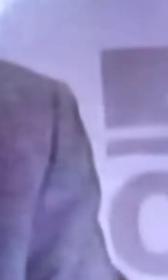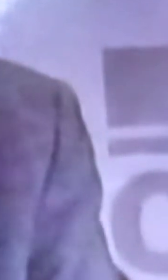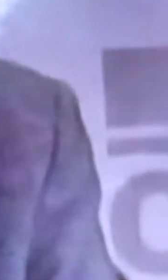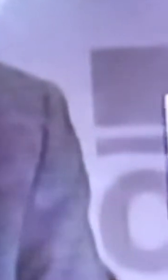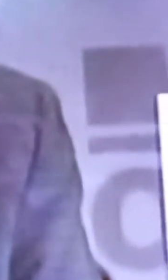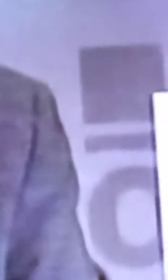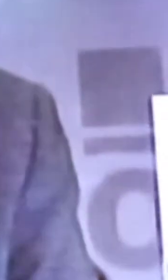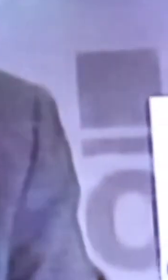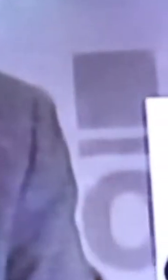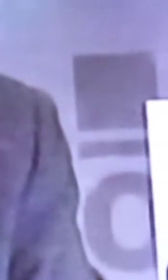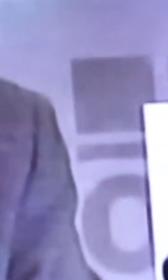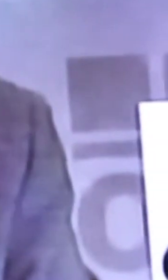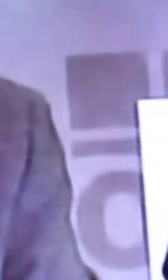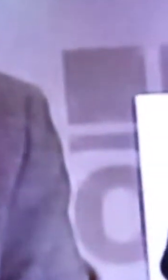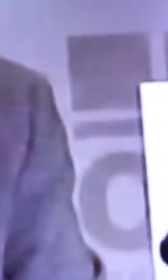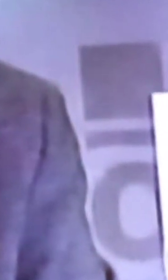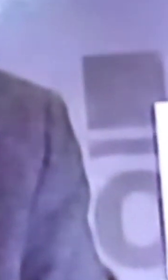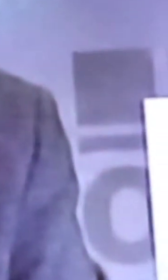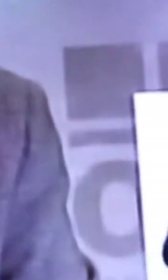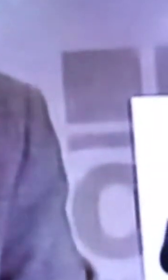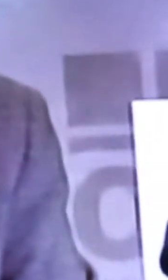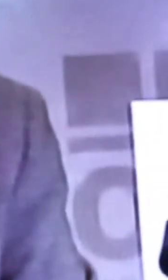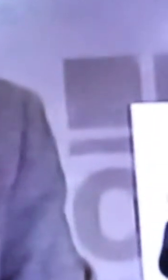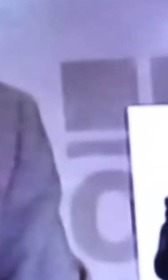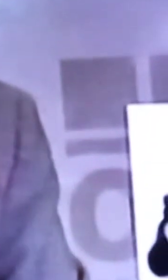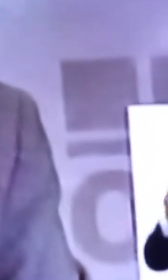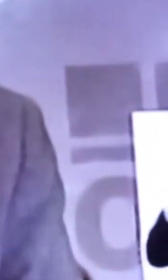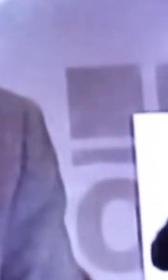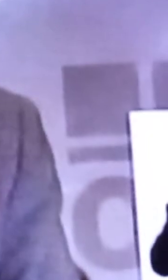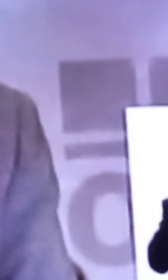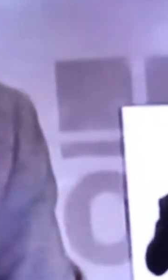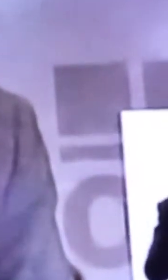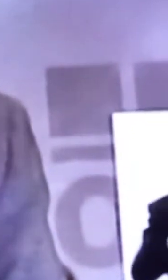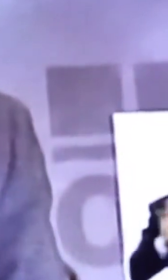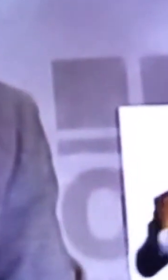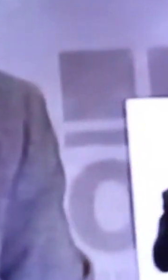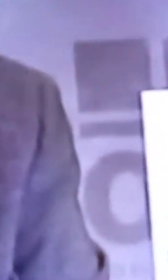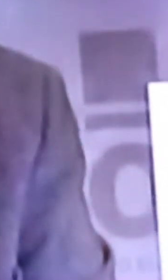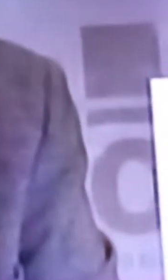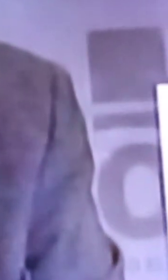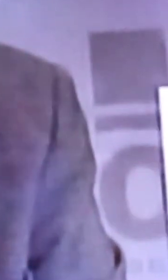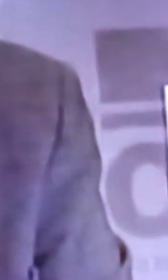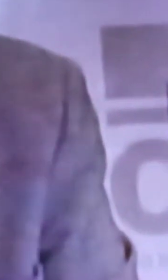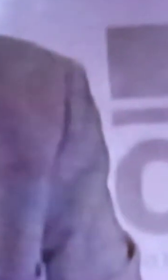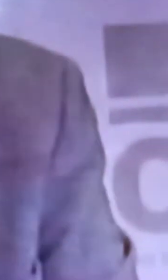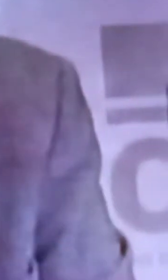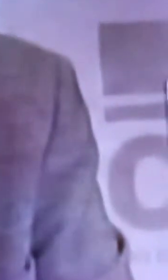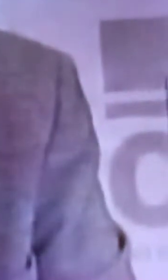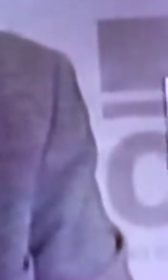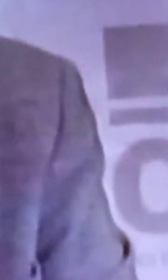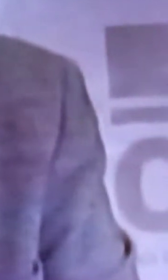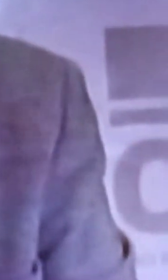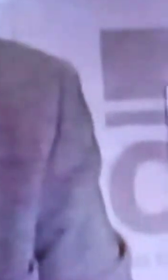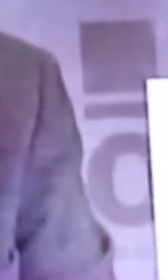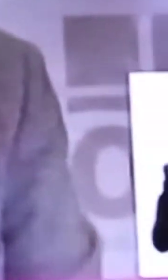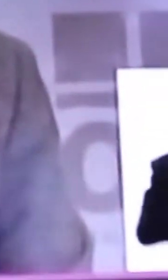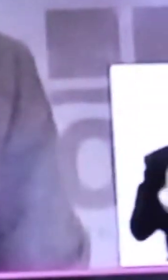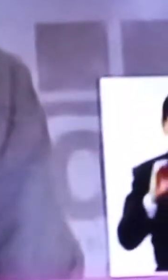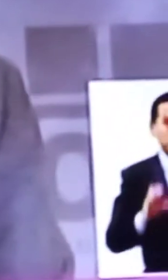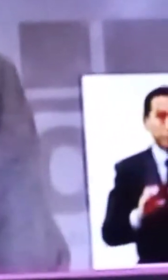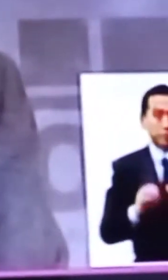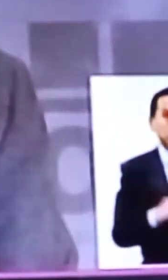la ciudadanía se ha comportado de manera ejemplar el día domingo 18 de octubre.